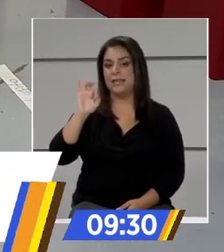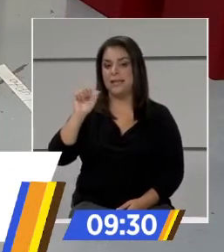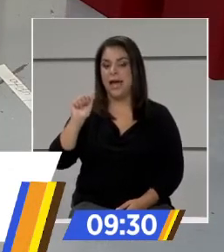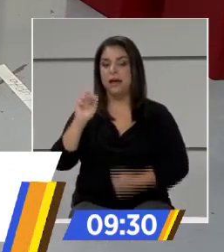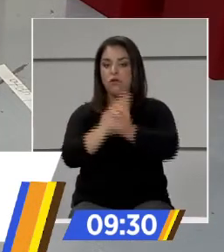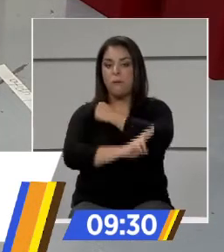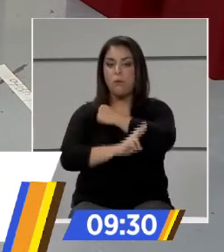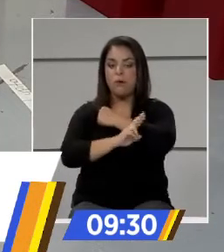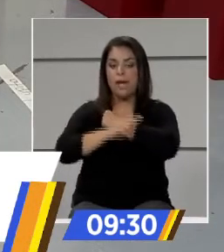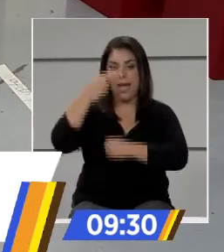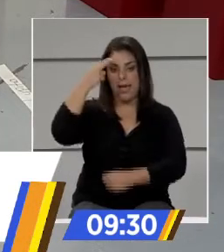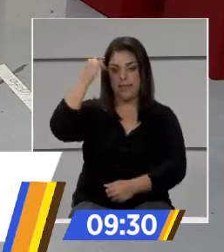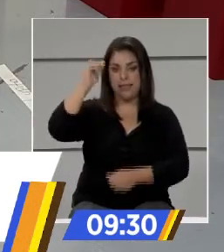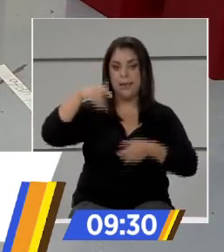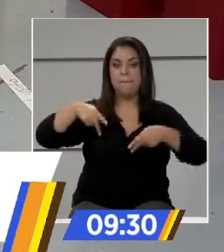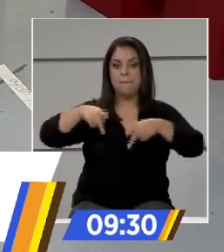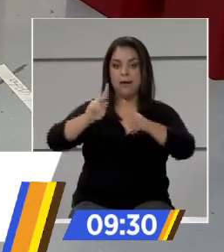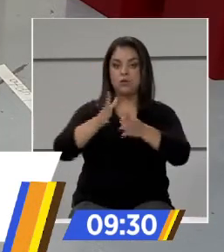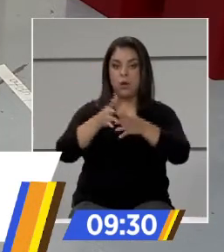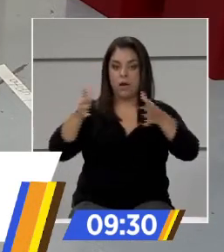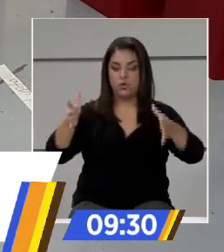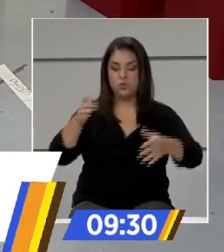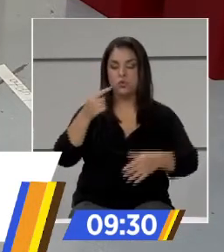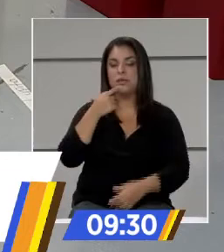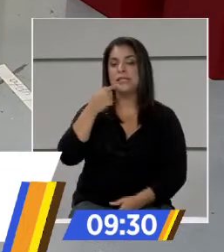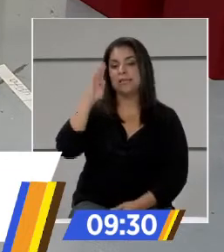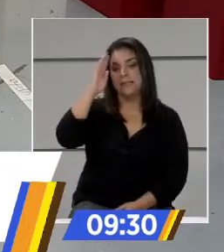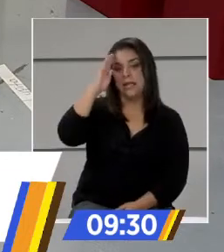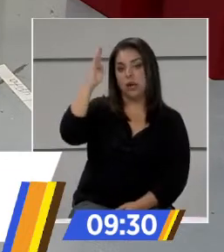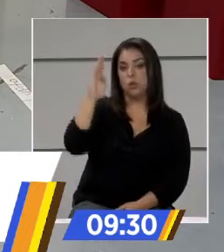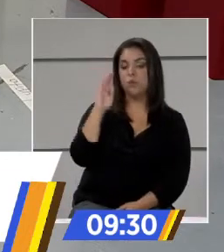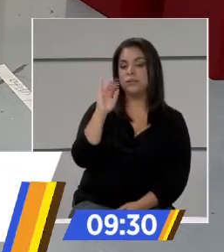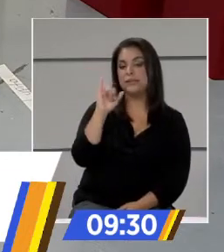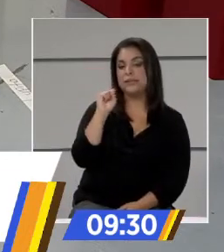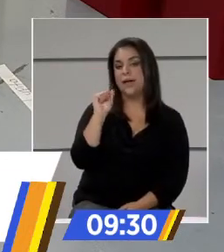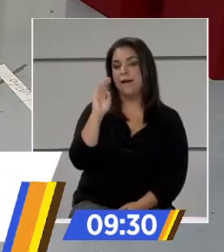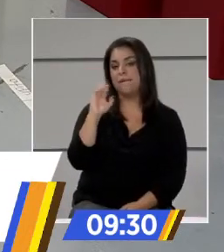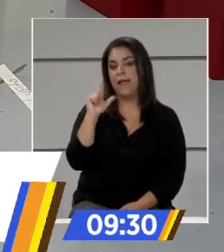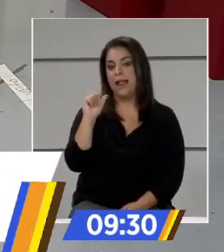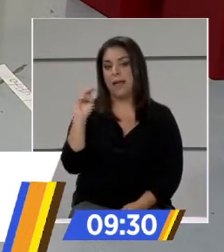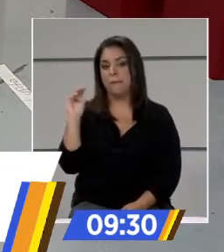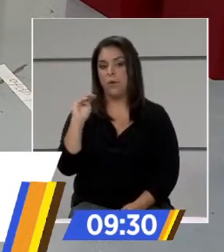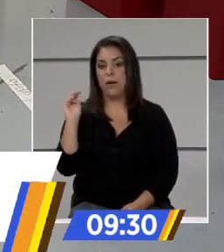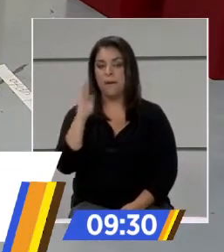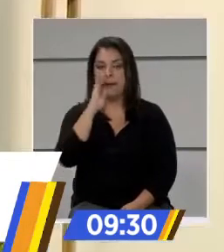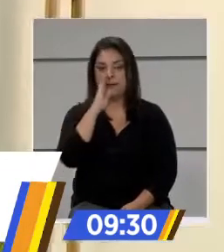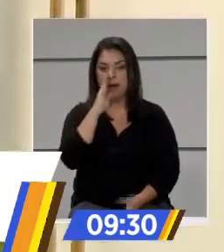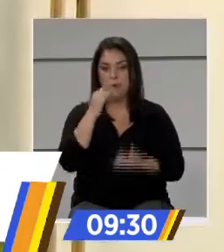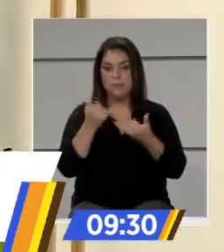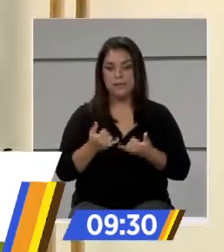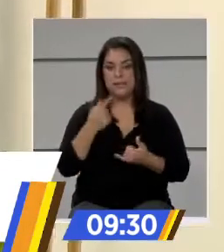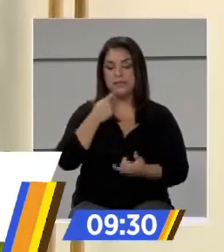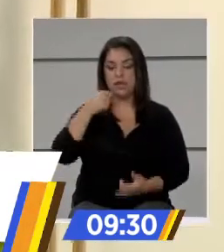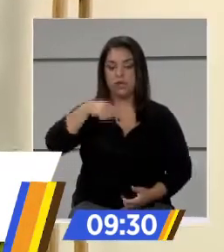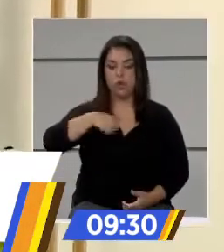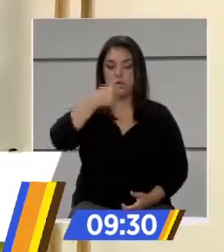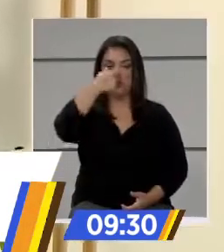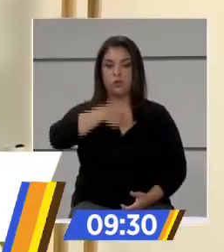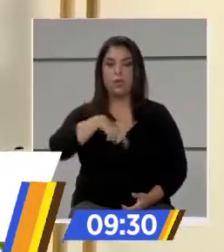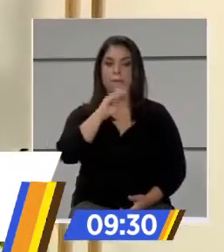Paso Ancho. Un saludo para Isabela Monge, de Materno Presente, y dice, aquí estoy, soy Mía,